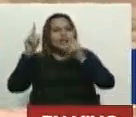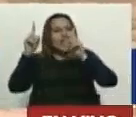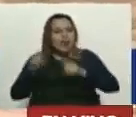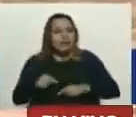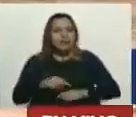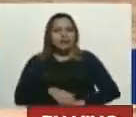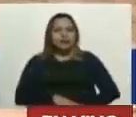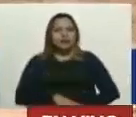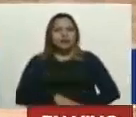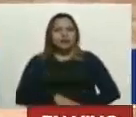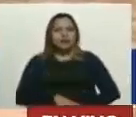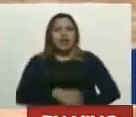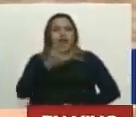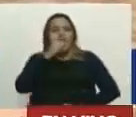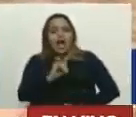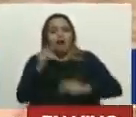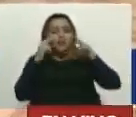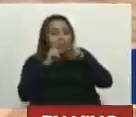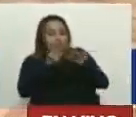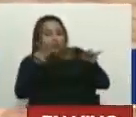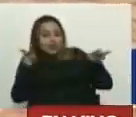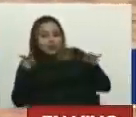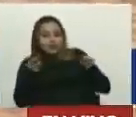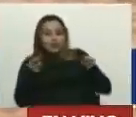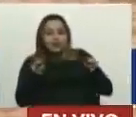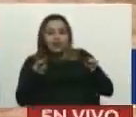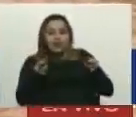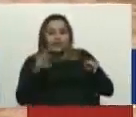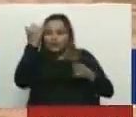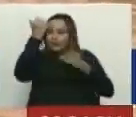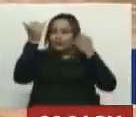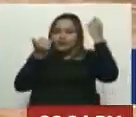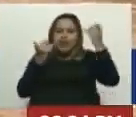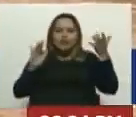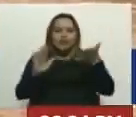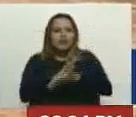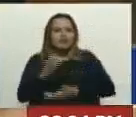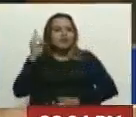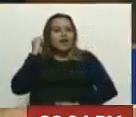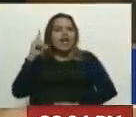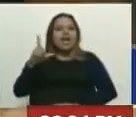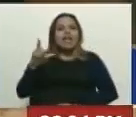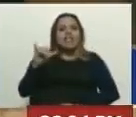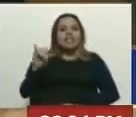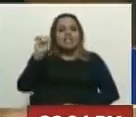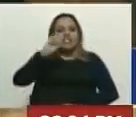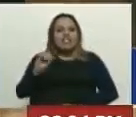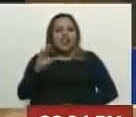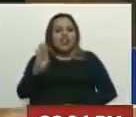a tener las visiones y las conjeturas de Lisbeth Soto, que es